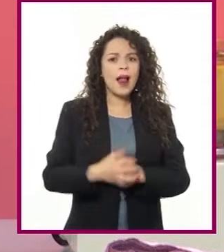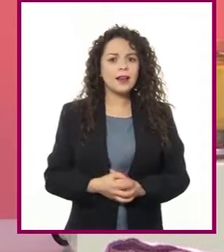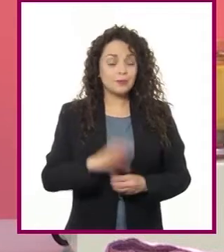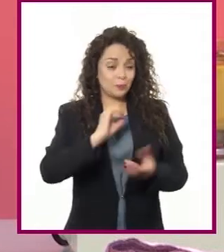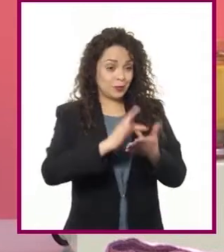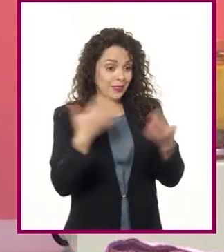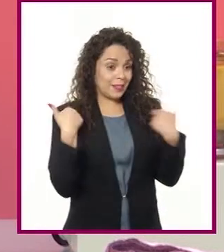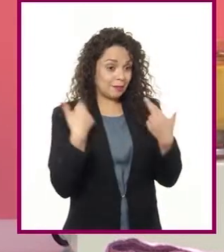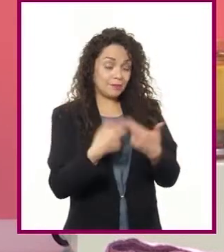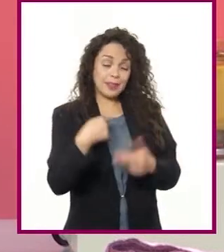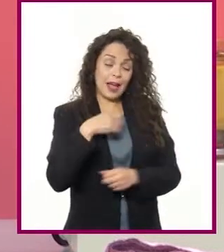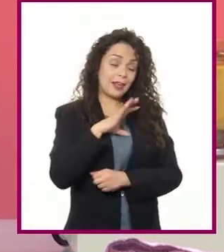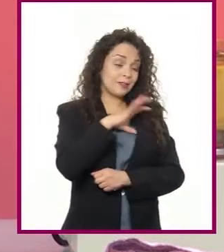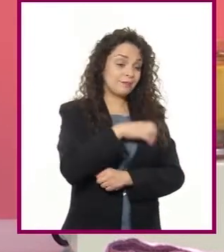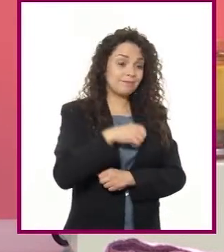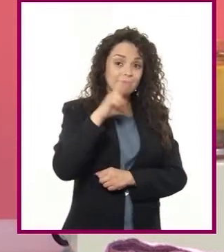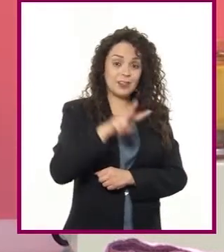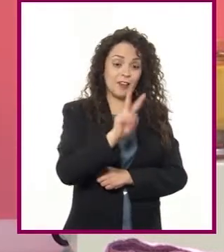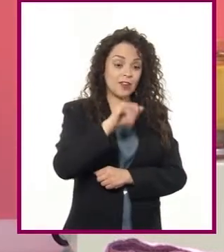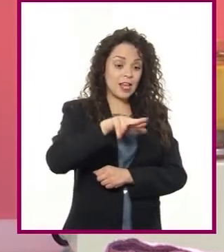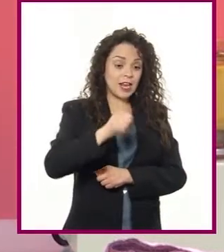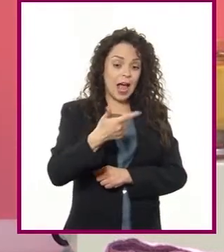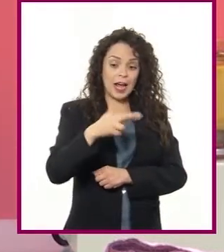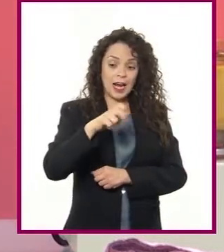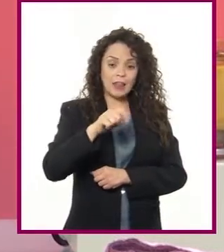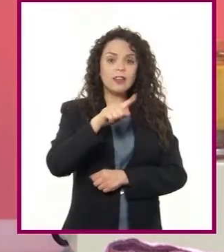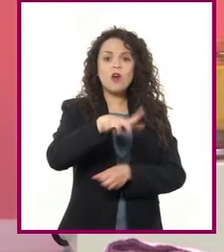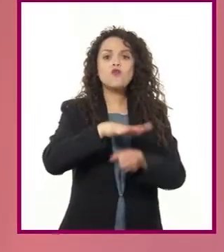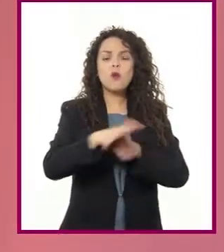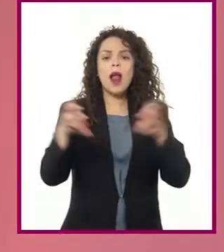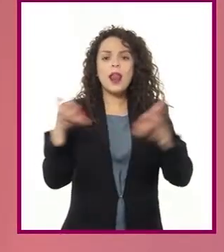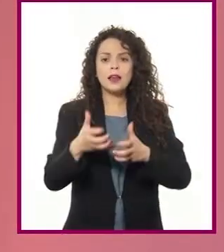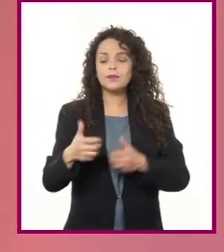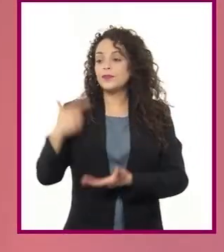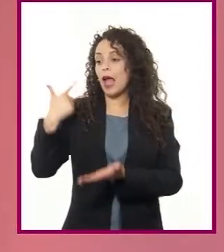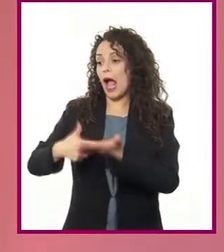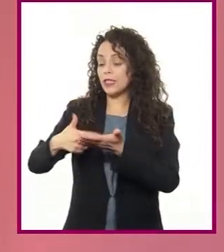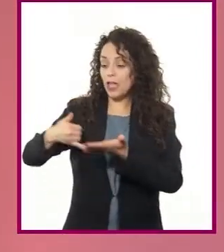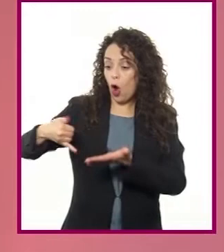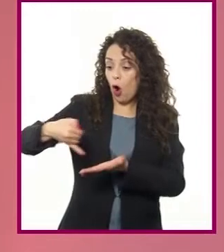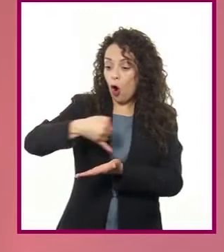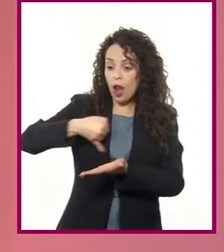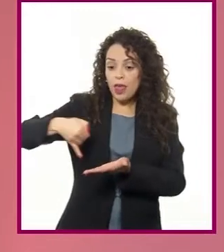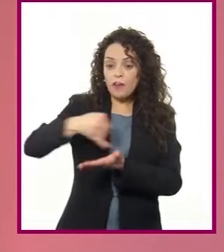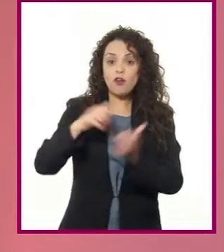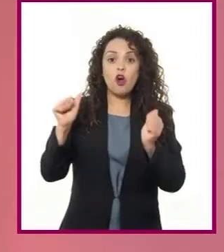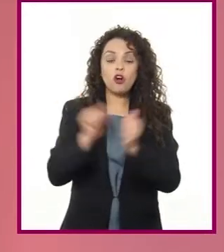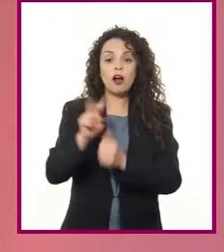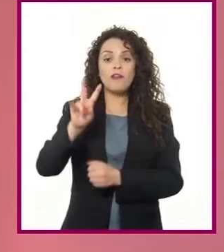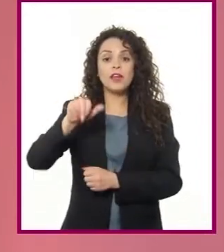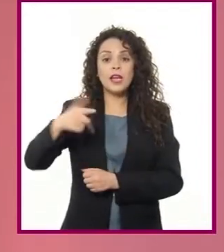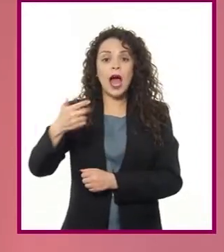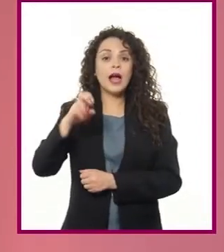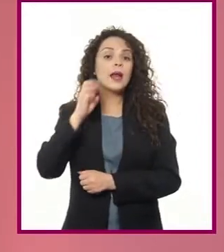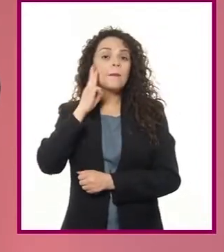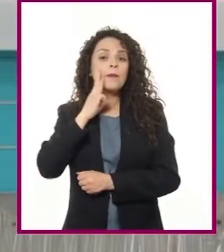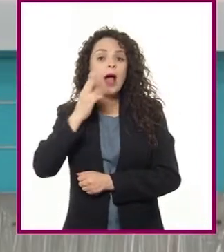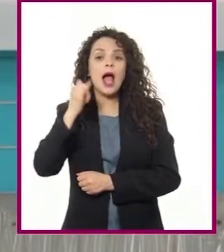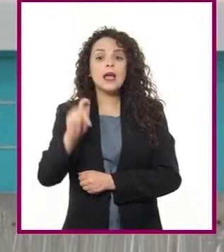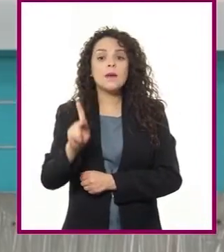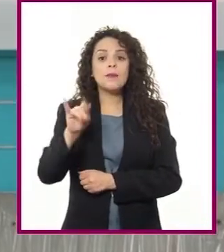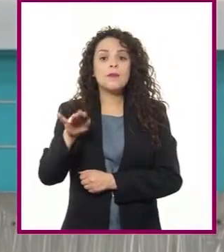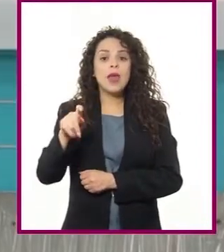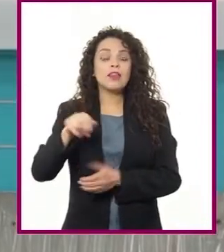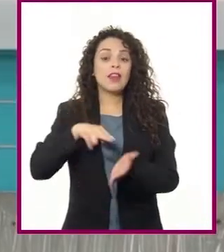Me gustan mucho las vinagretas. ¿Cuál preparó? Una de aceite de oliva con vinagre de manzana y pimientas negras. Con lo